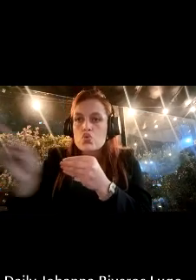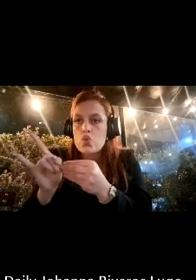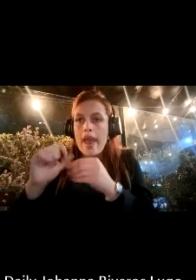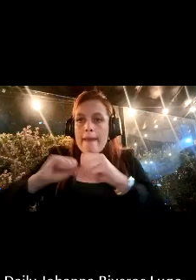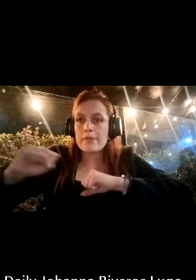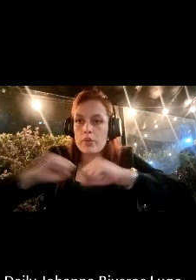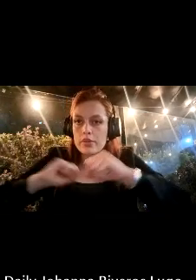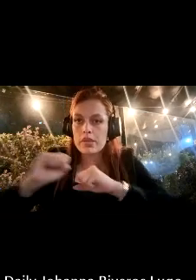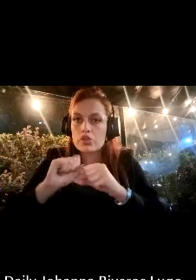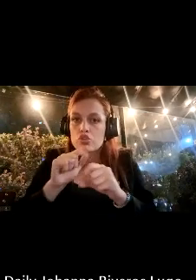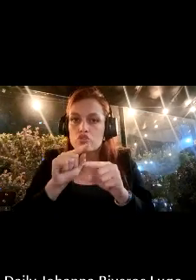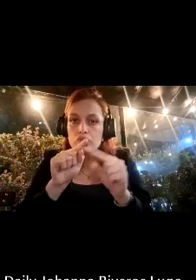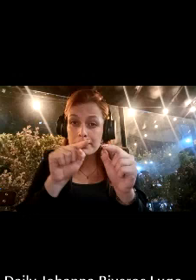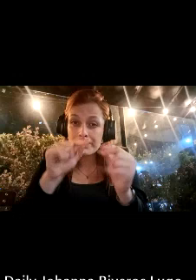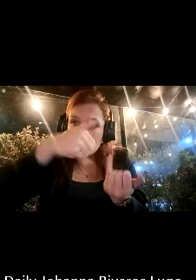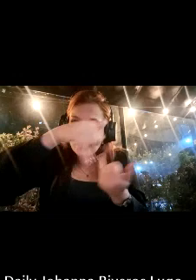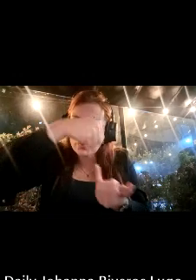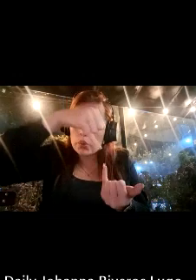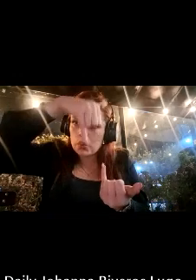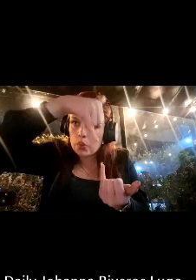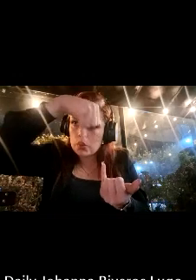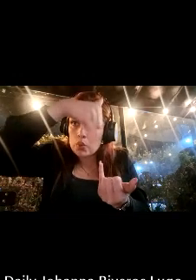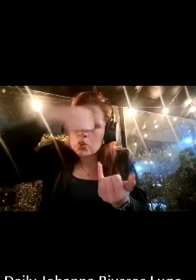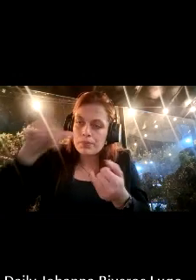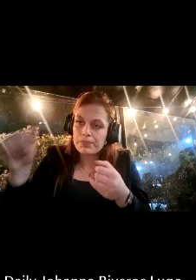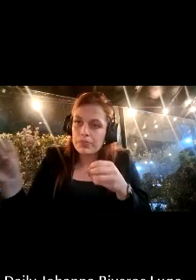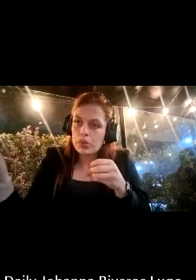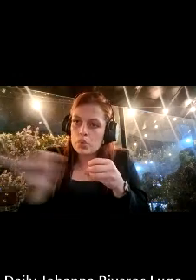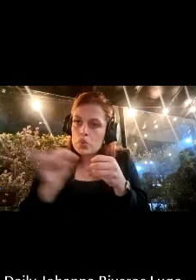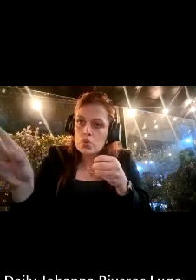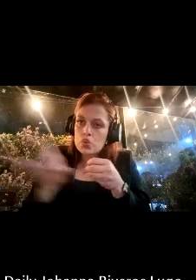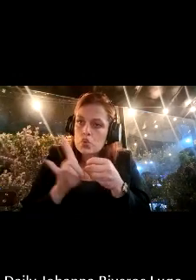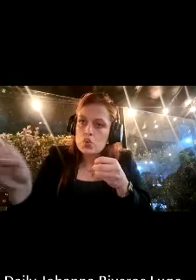son, digamos que es un cable